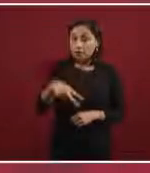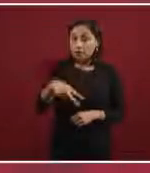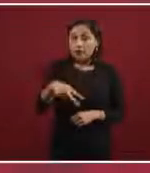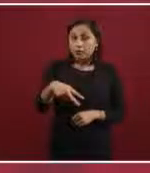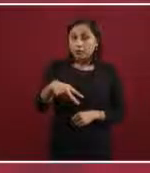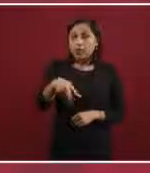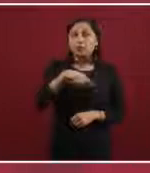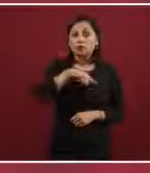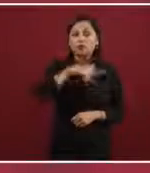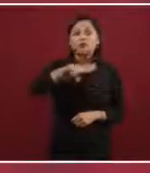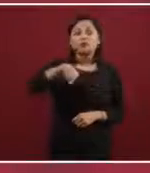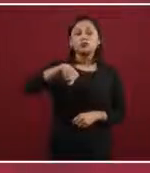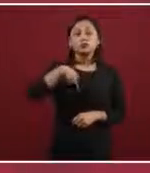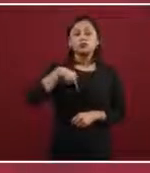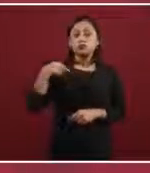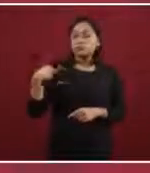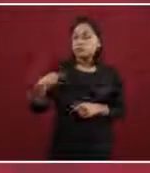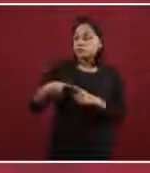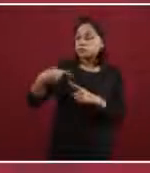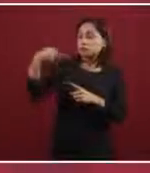por la corrupción